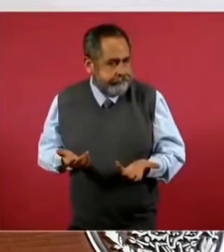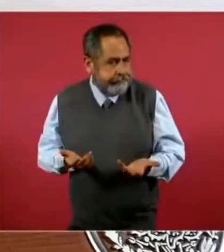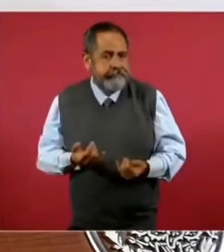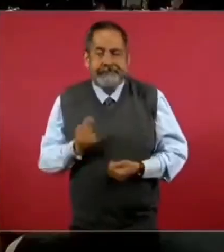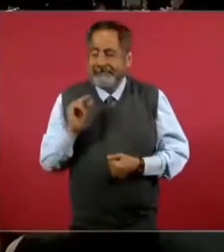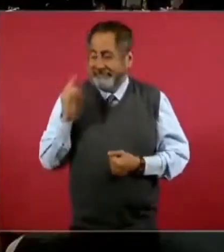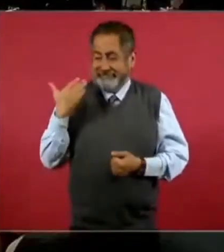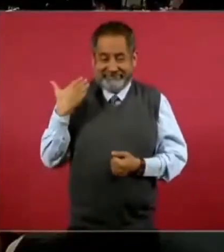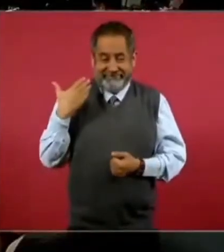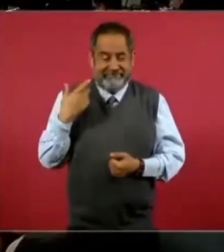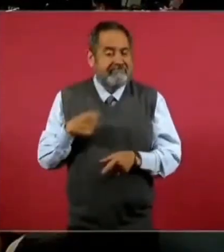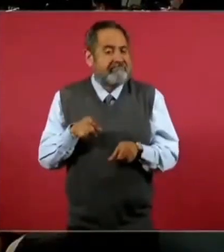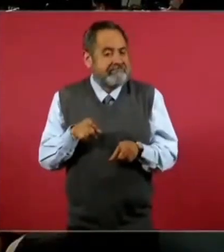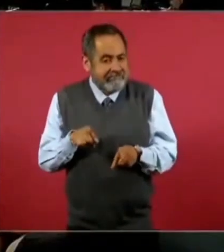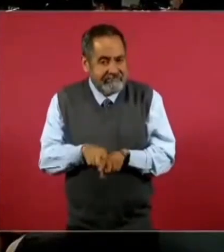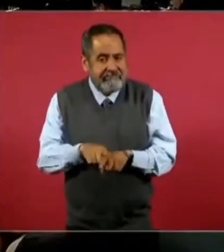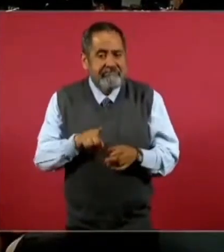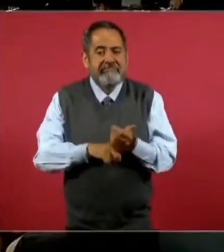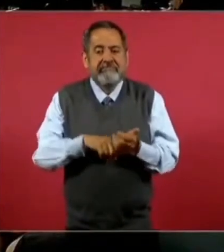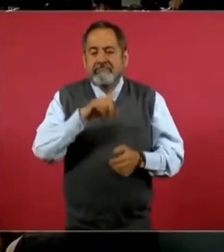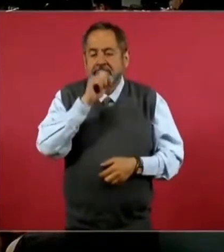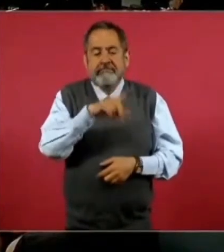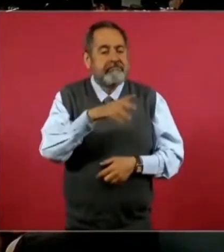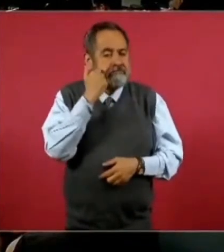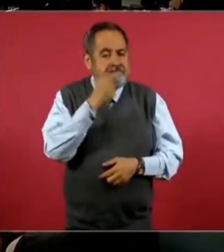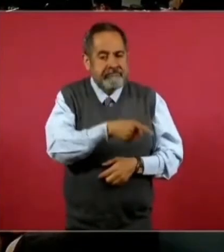querían consumar